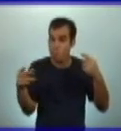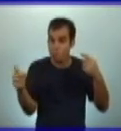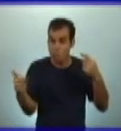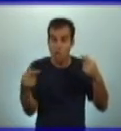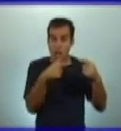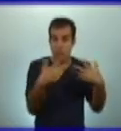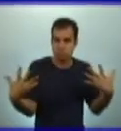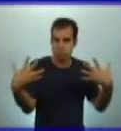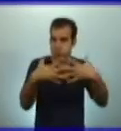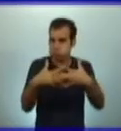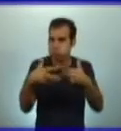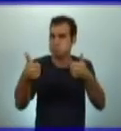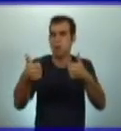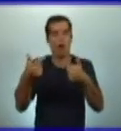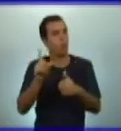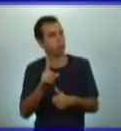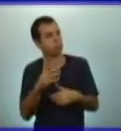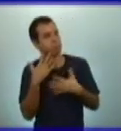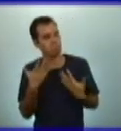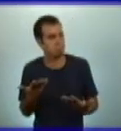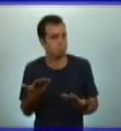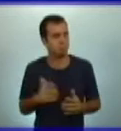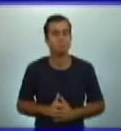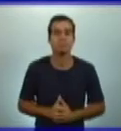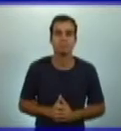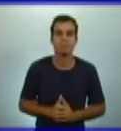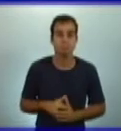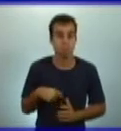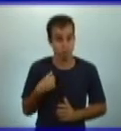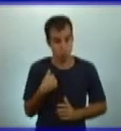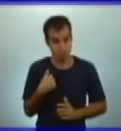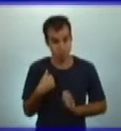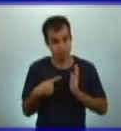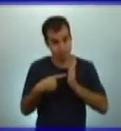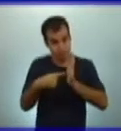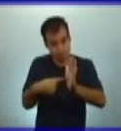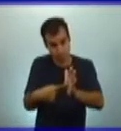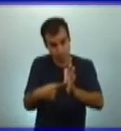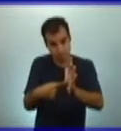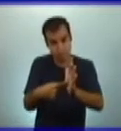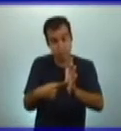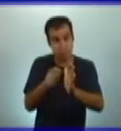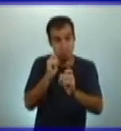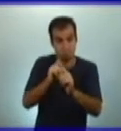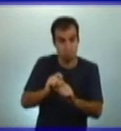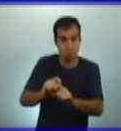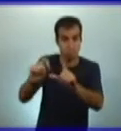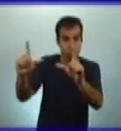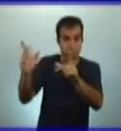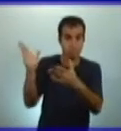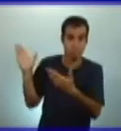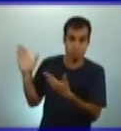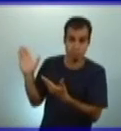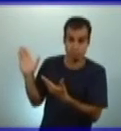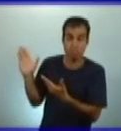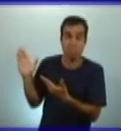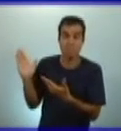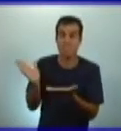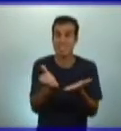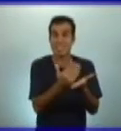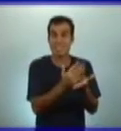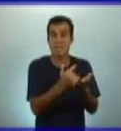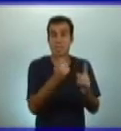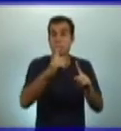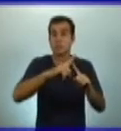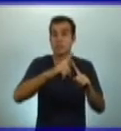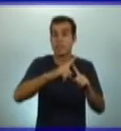correcta. Les voy a recomendar en la siguiente diapositiva, bueno, ya aparecen los libros de texto, en el